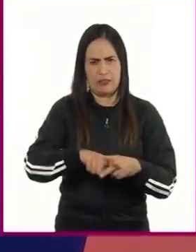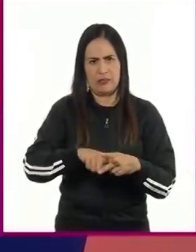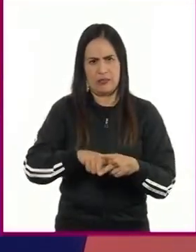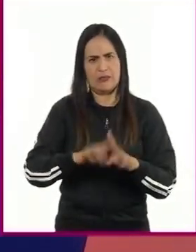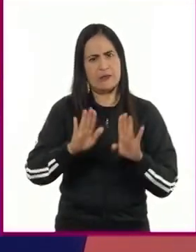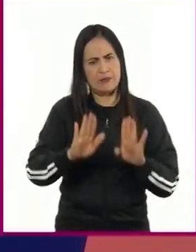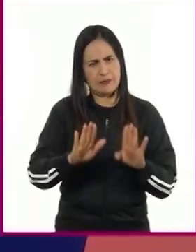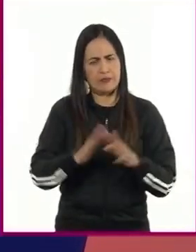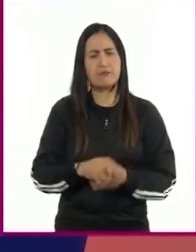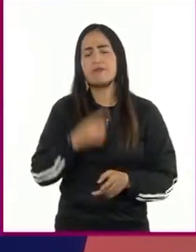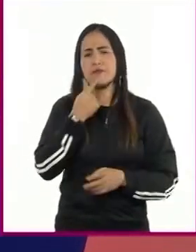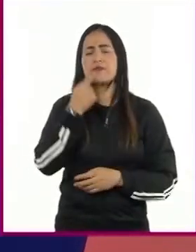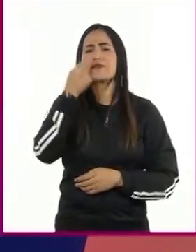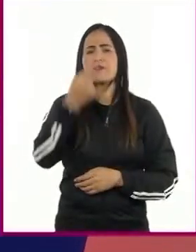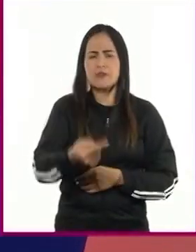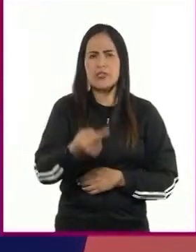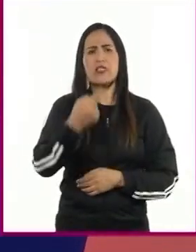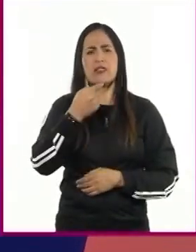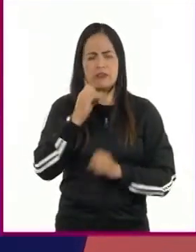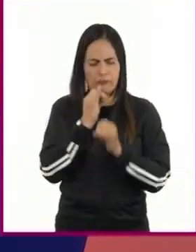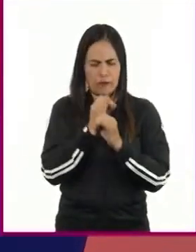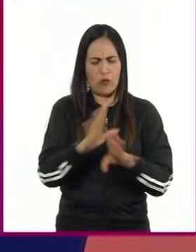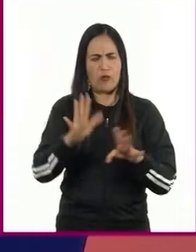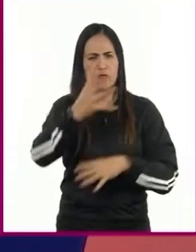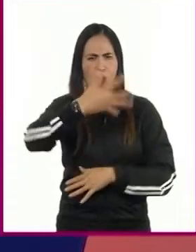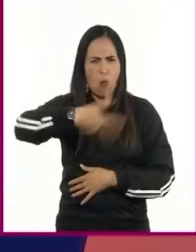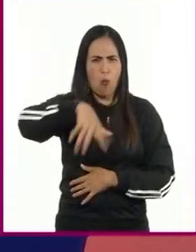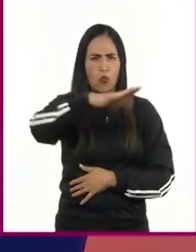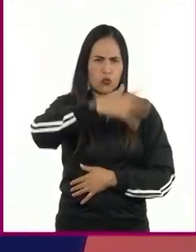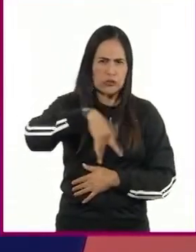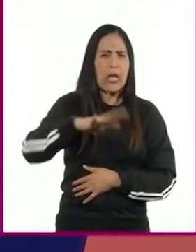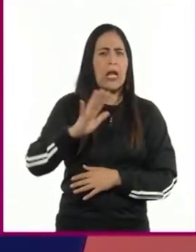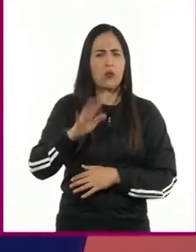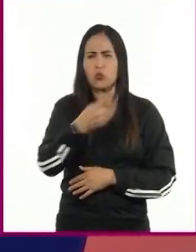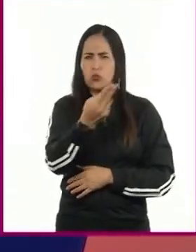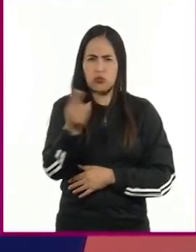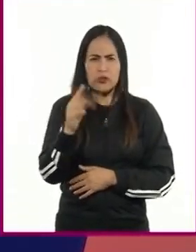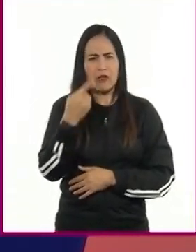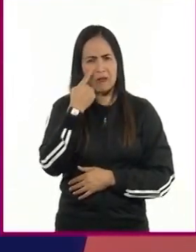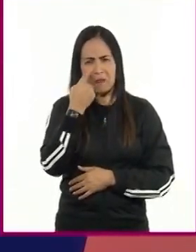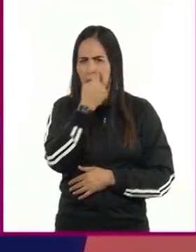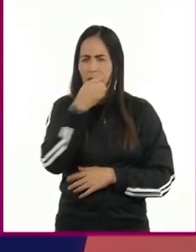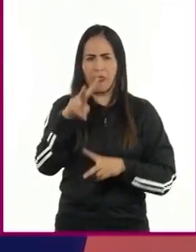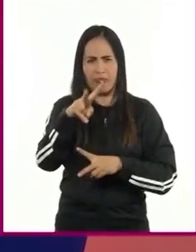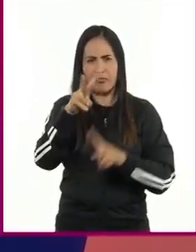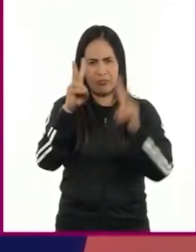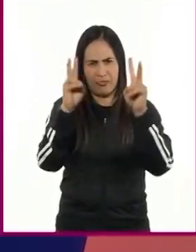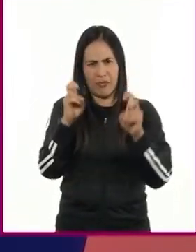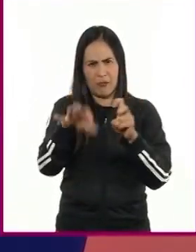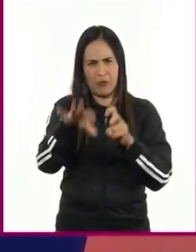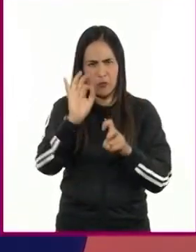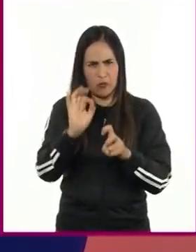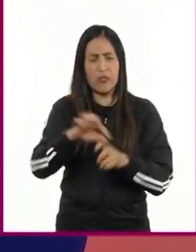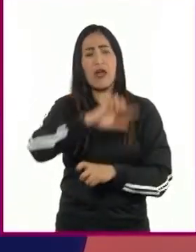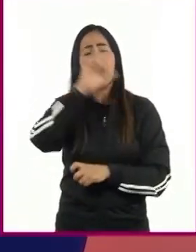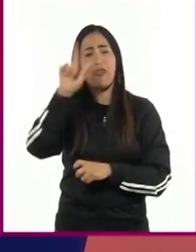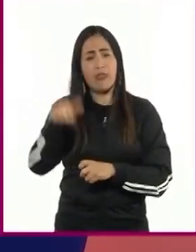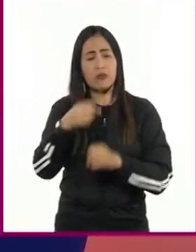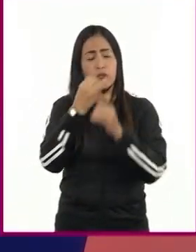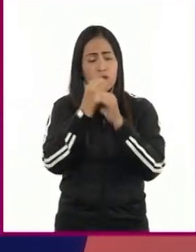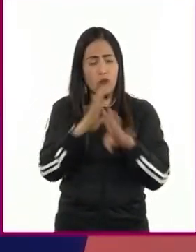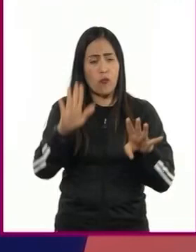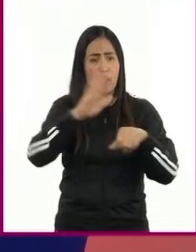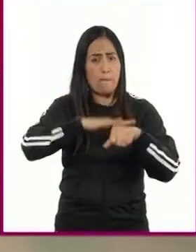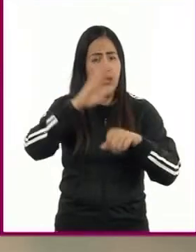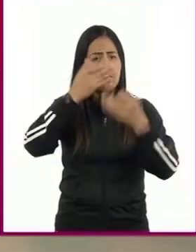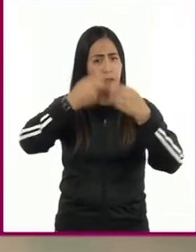permítanme comentarles que después de haber buscado información sobre el tema que eligieron, es importante que aprendan a seleccionar los datos relevantes y